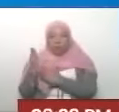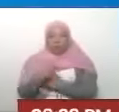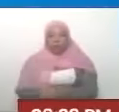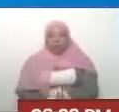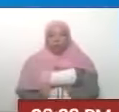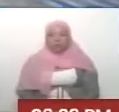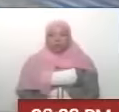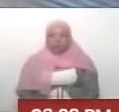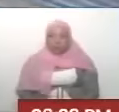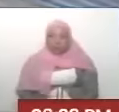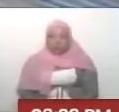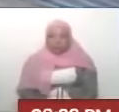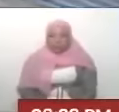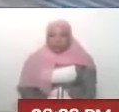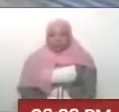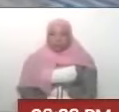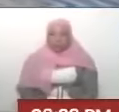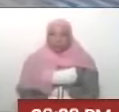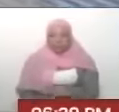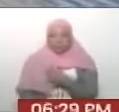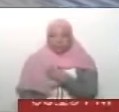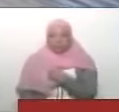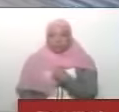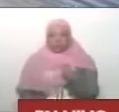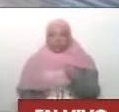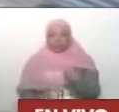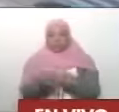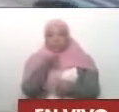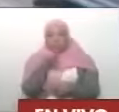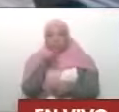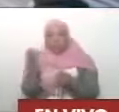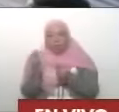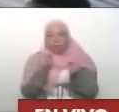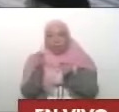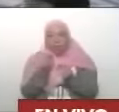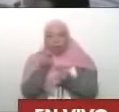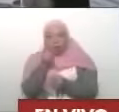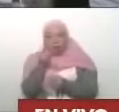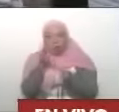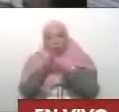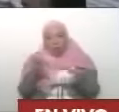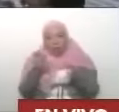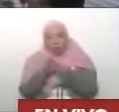Mervin, conversadito. Vamos a darle un aplauso a Alejandro, a Juan.